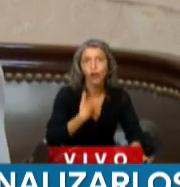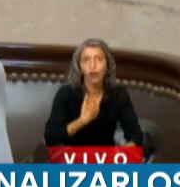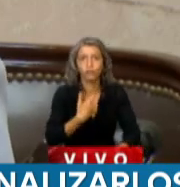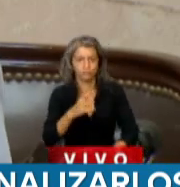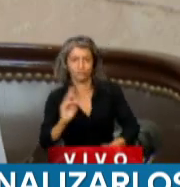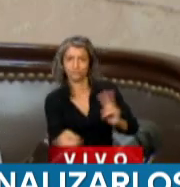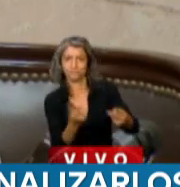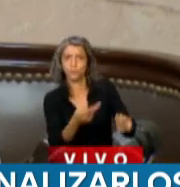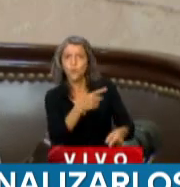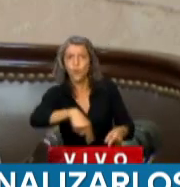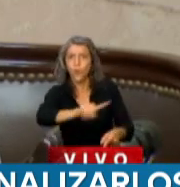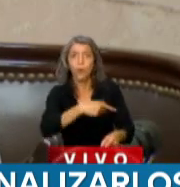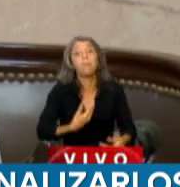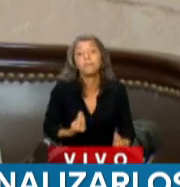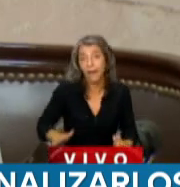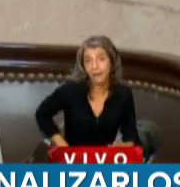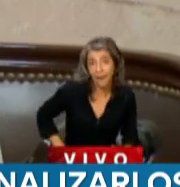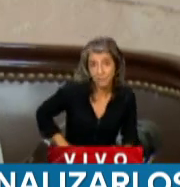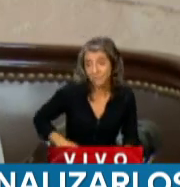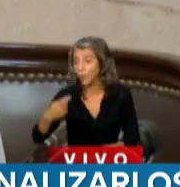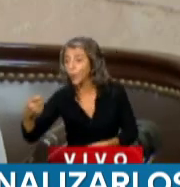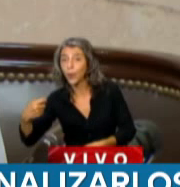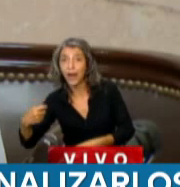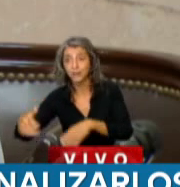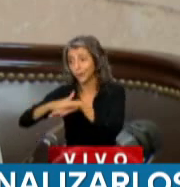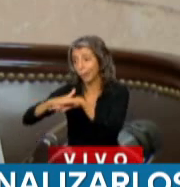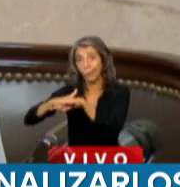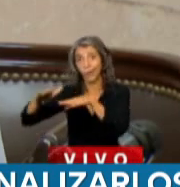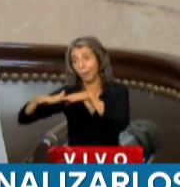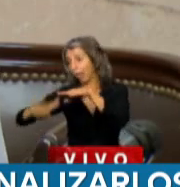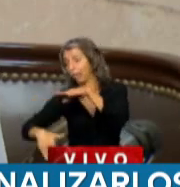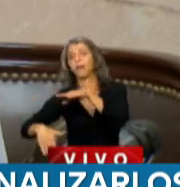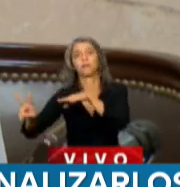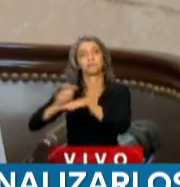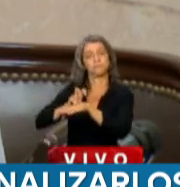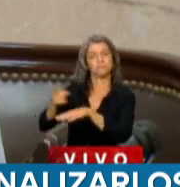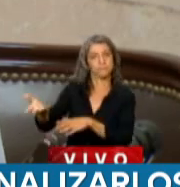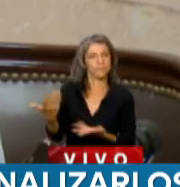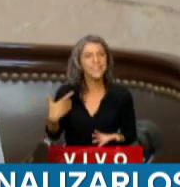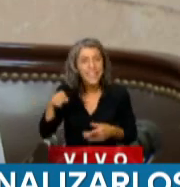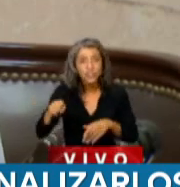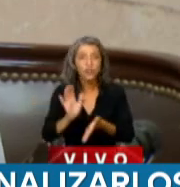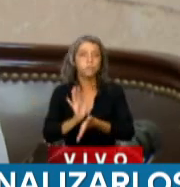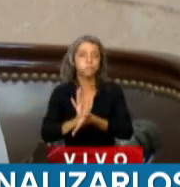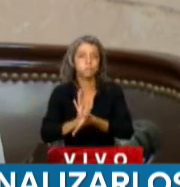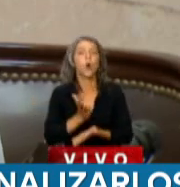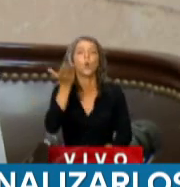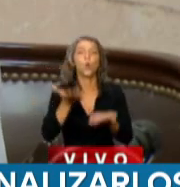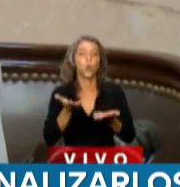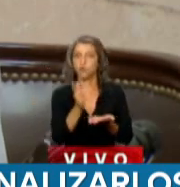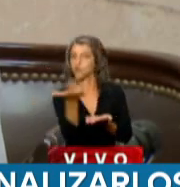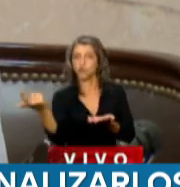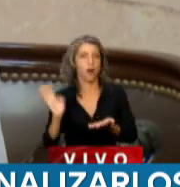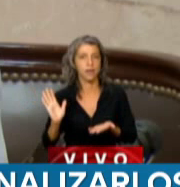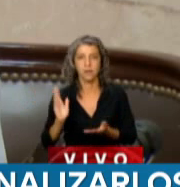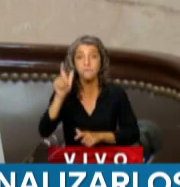somos oficialistas, no. Tenemos que buscar los consensos necesarios con los que creen que no podemos escuchar este tipo de aberraciones, ¿no? Entonces hay